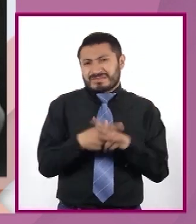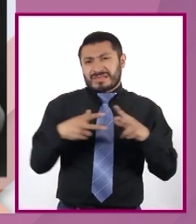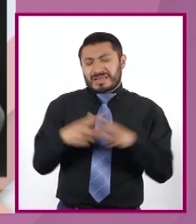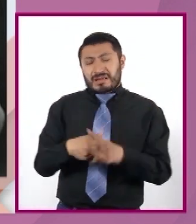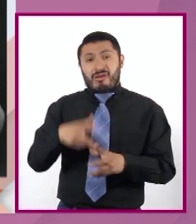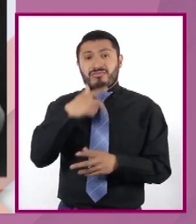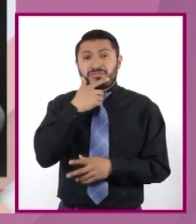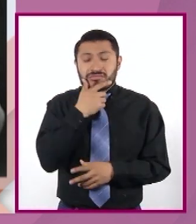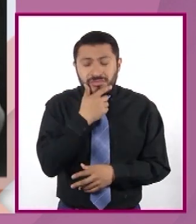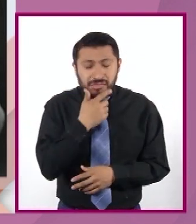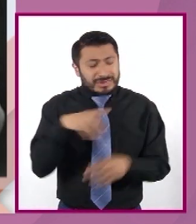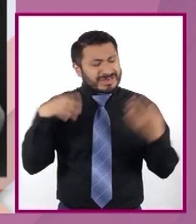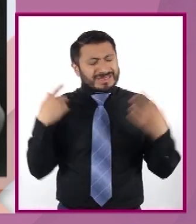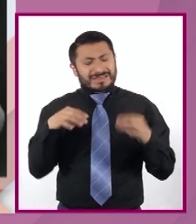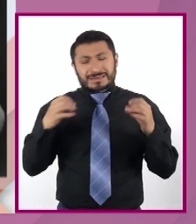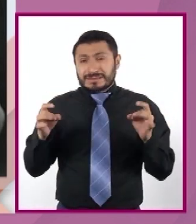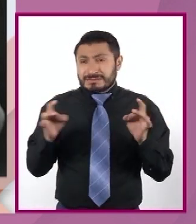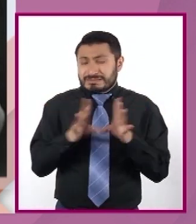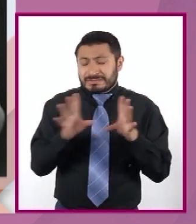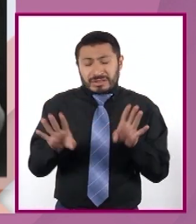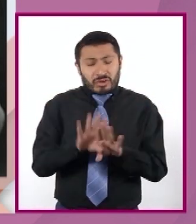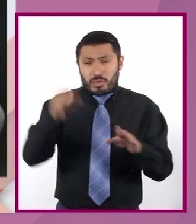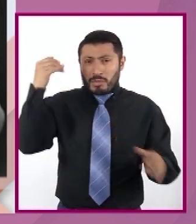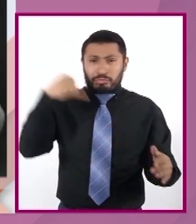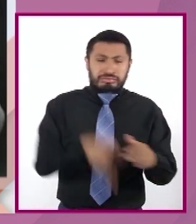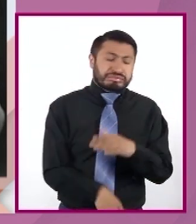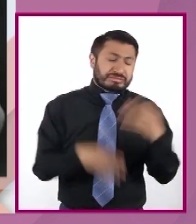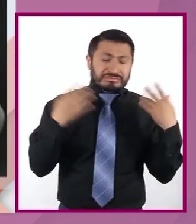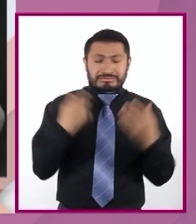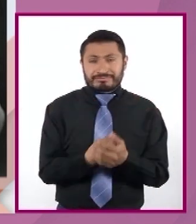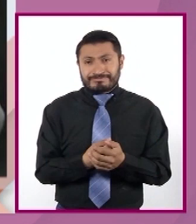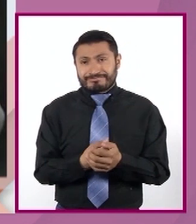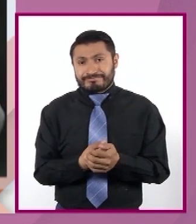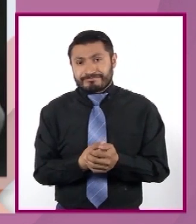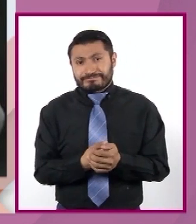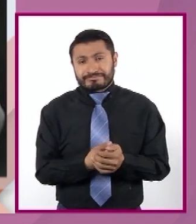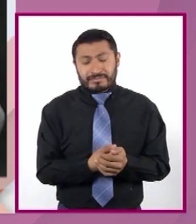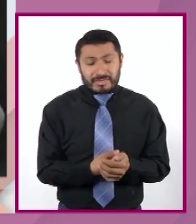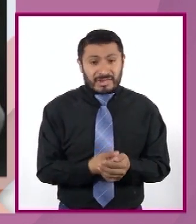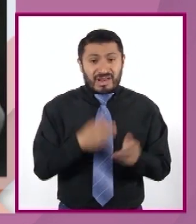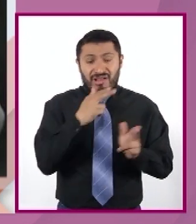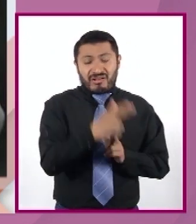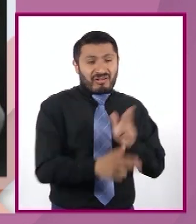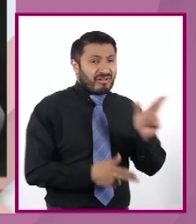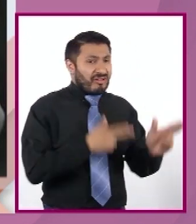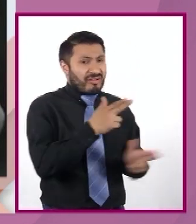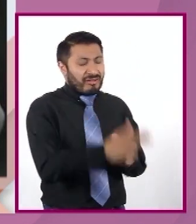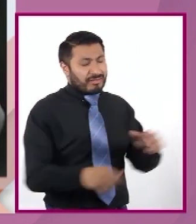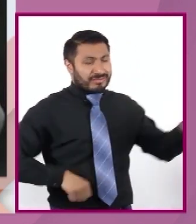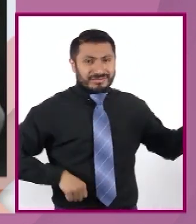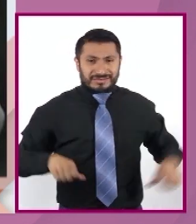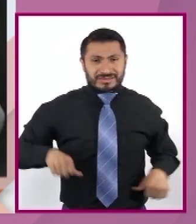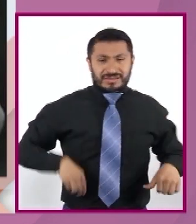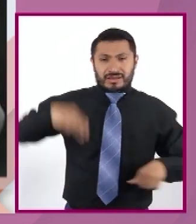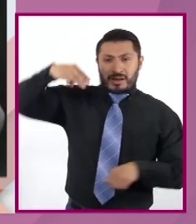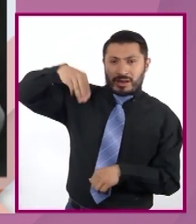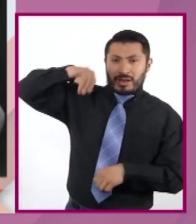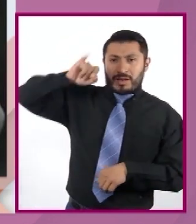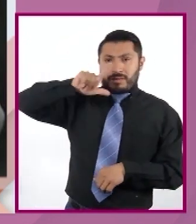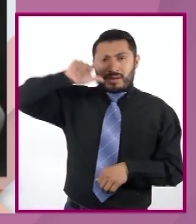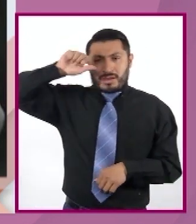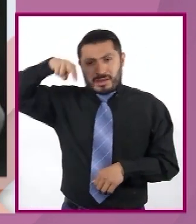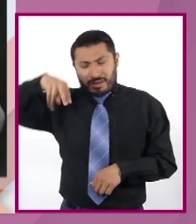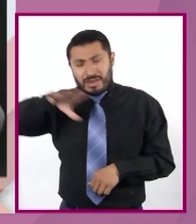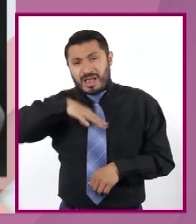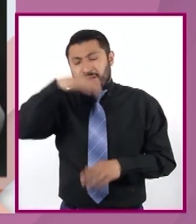la que tomó parte y que terminó en fracaso. Marginada por el ferrocarril, la actividad en Milán fue disminuyendo poco